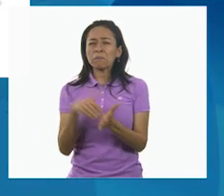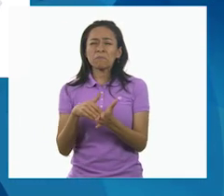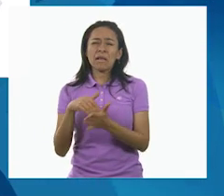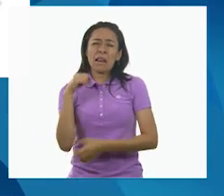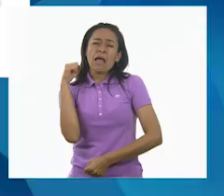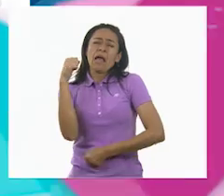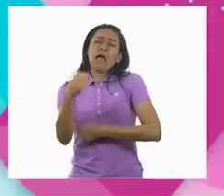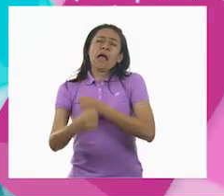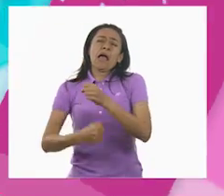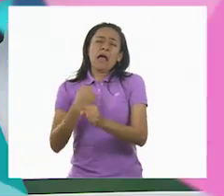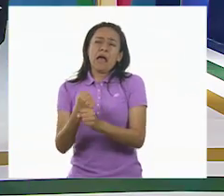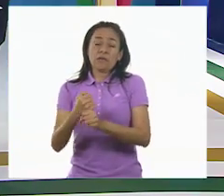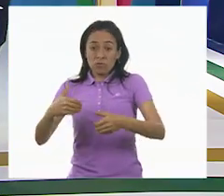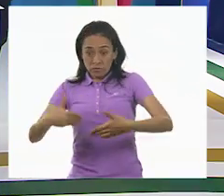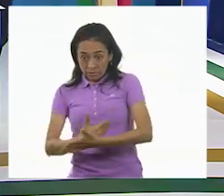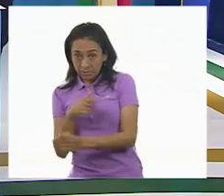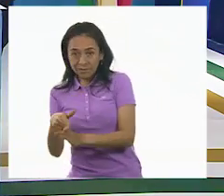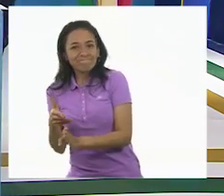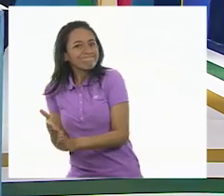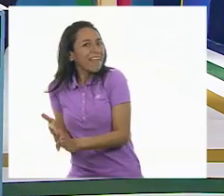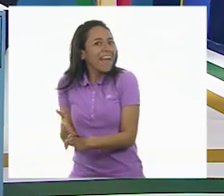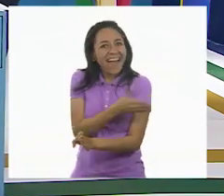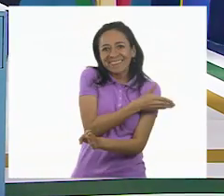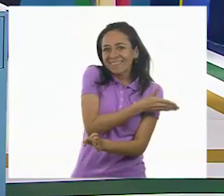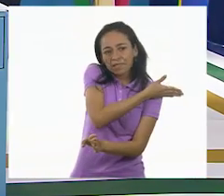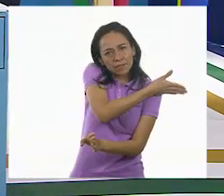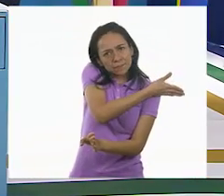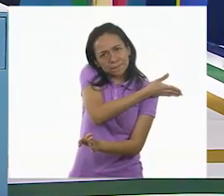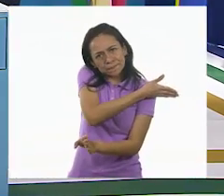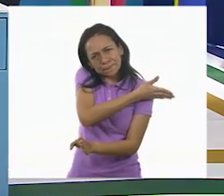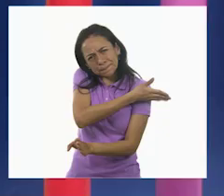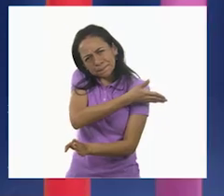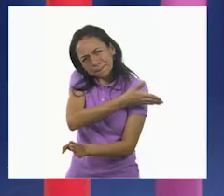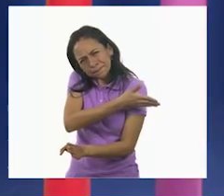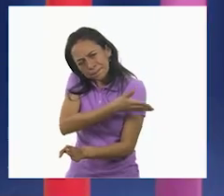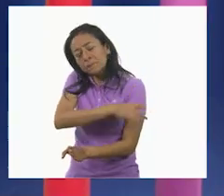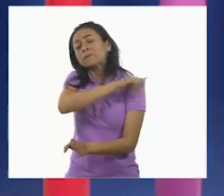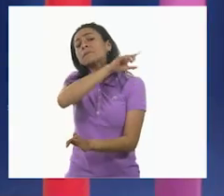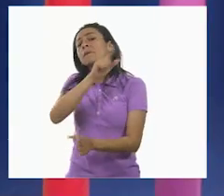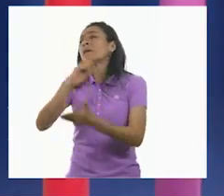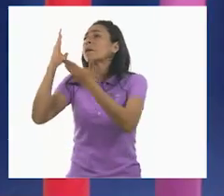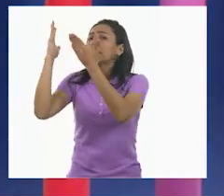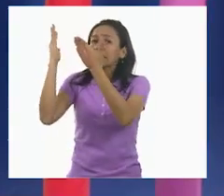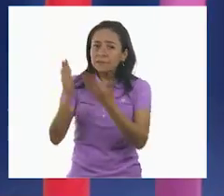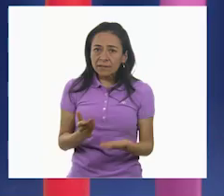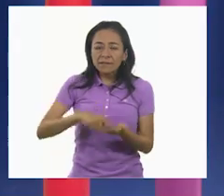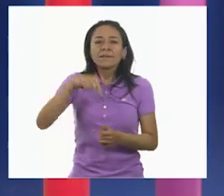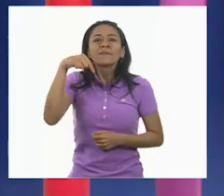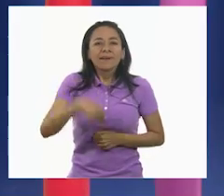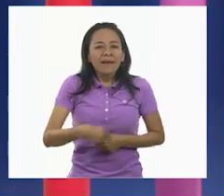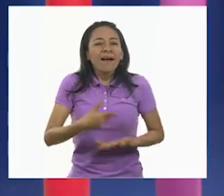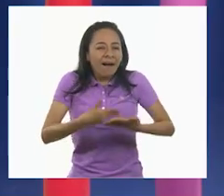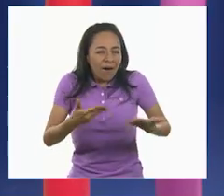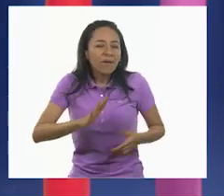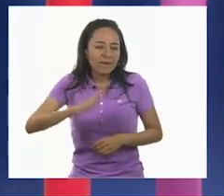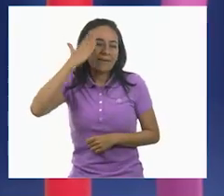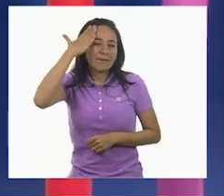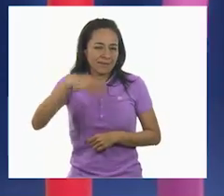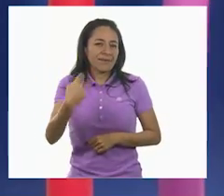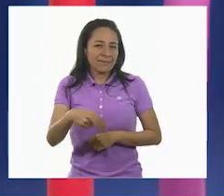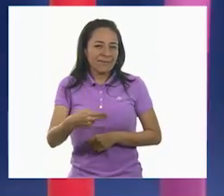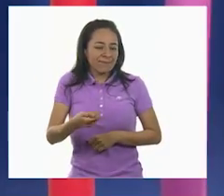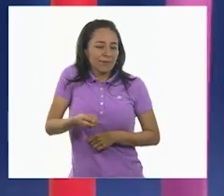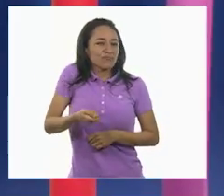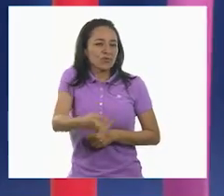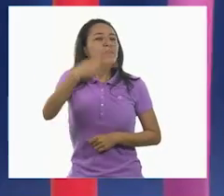Cristo para que esos primeros pobladores llegaran a nuestro territorio, lo que hoy conocemos como México.